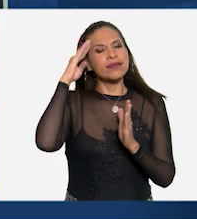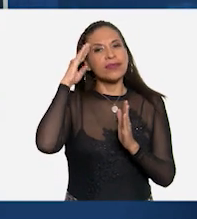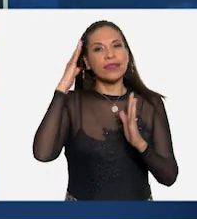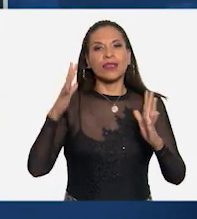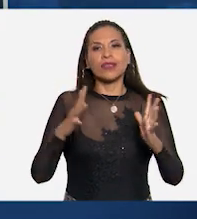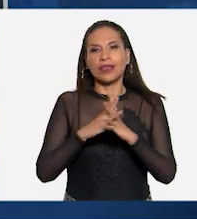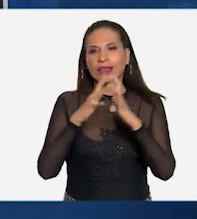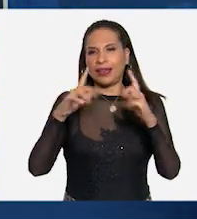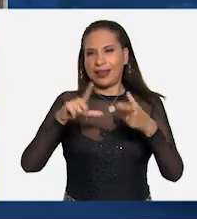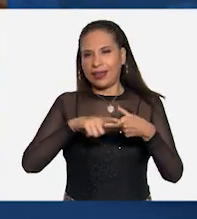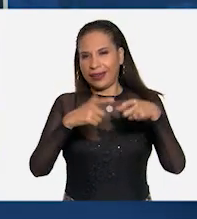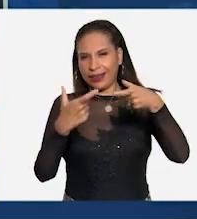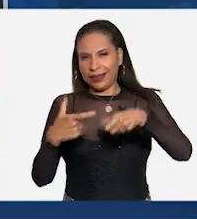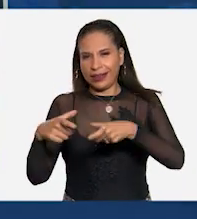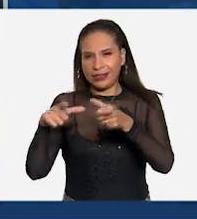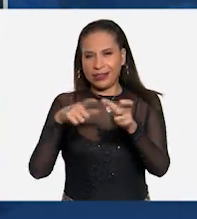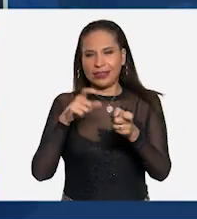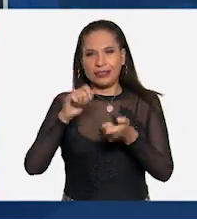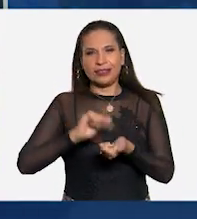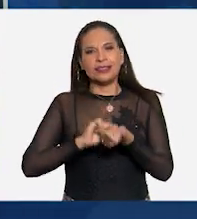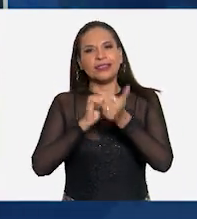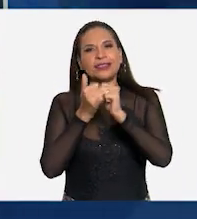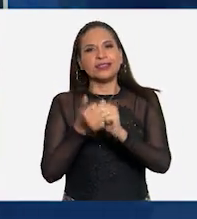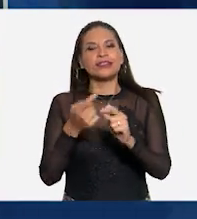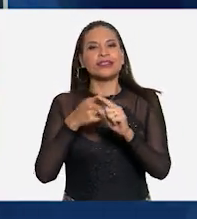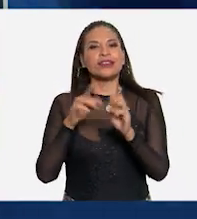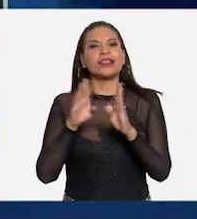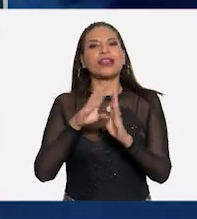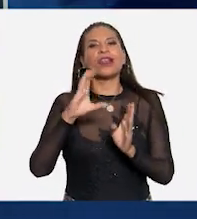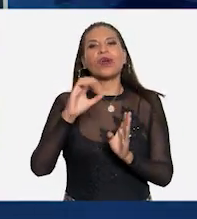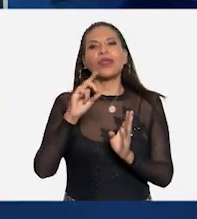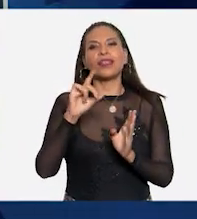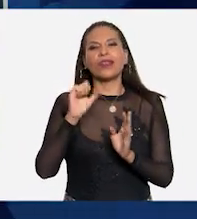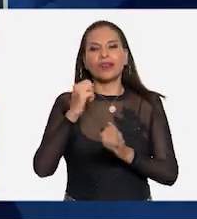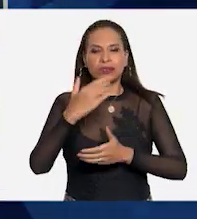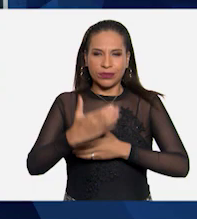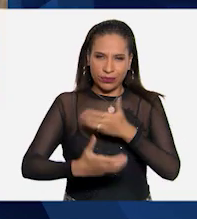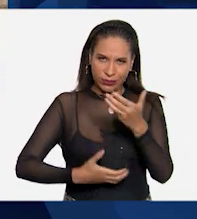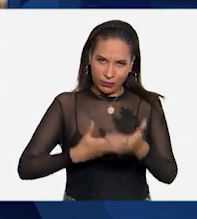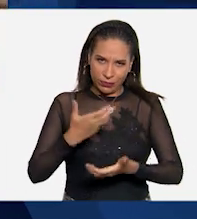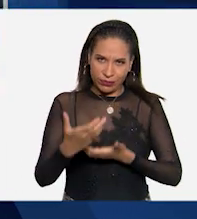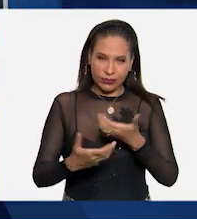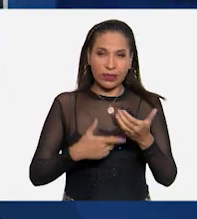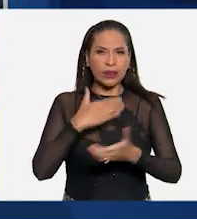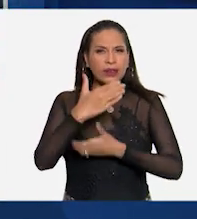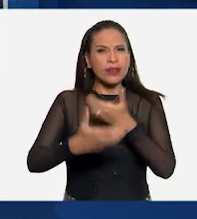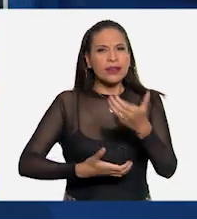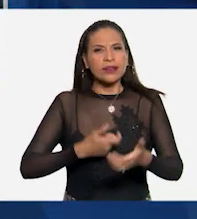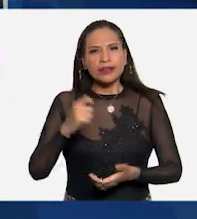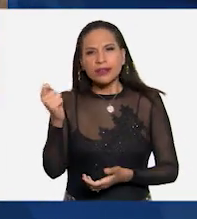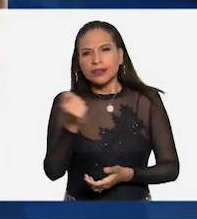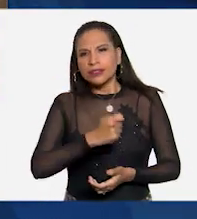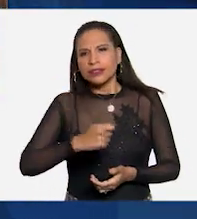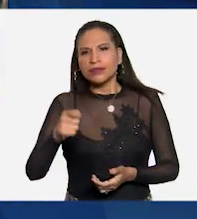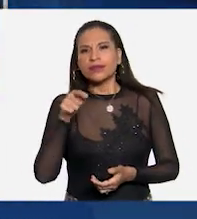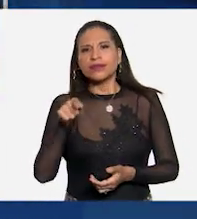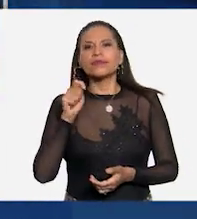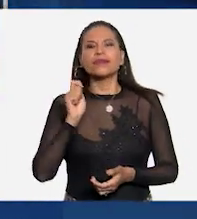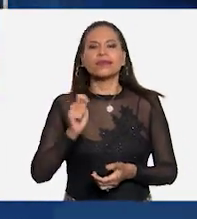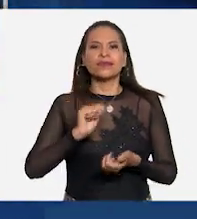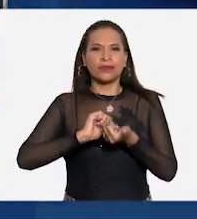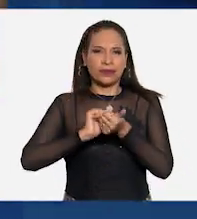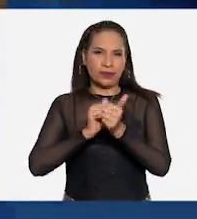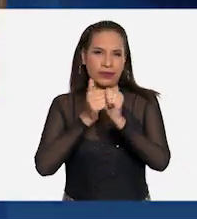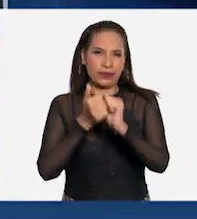de las Galaxias, no es más que la transposición de los códigos de caballeros. Los caballeros Jedi no es más que la